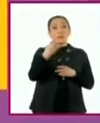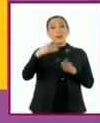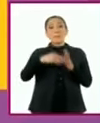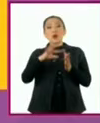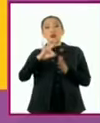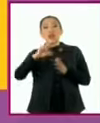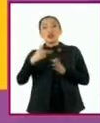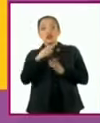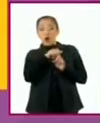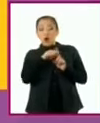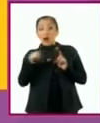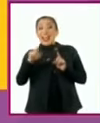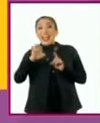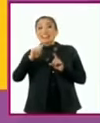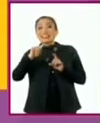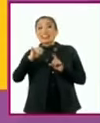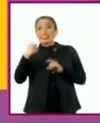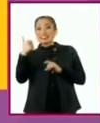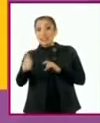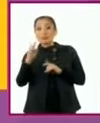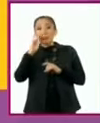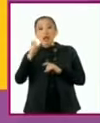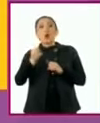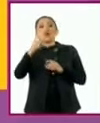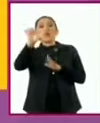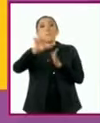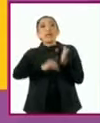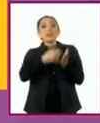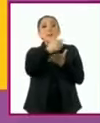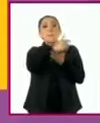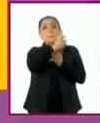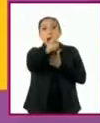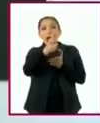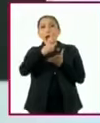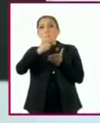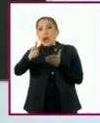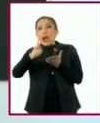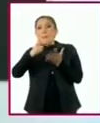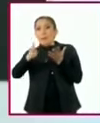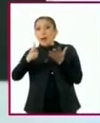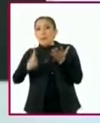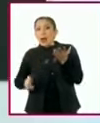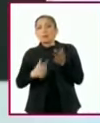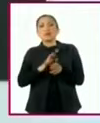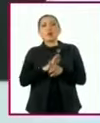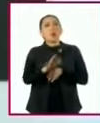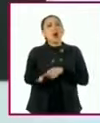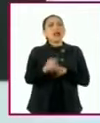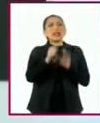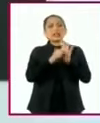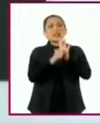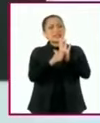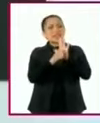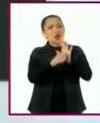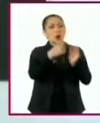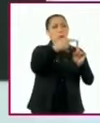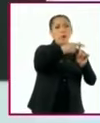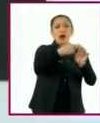6 permite conocer el gasto mensual de Gilberto. ¿Qué signo tendrá el resultado de la